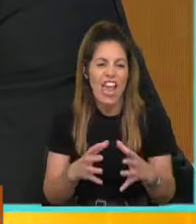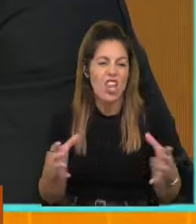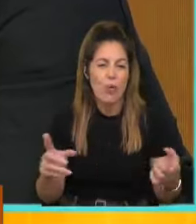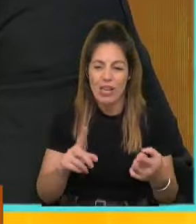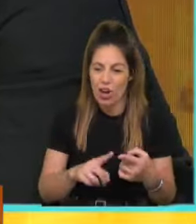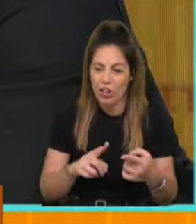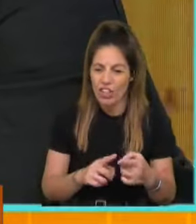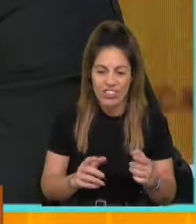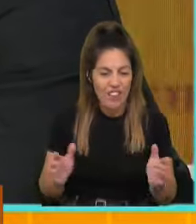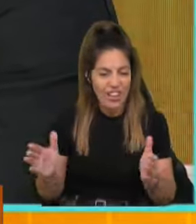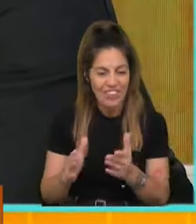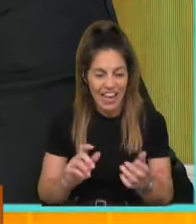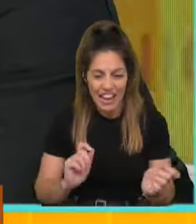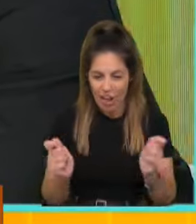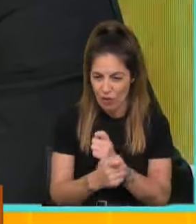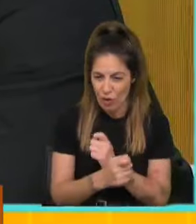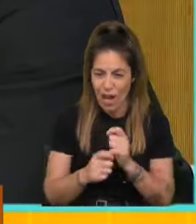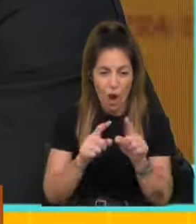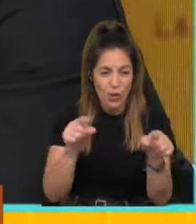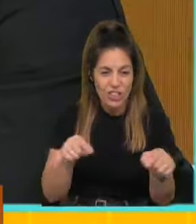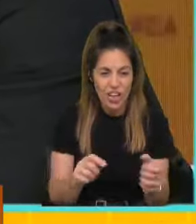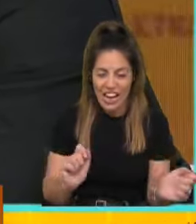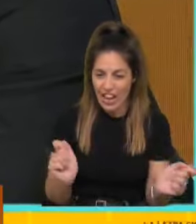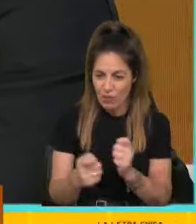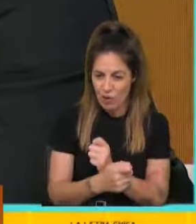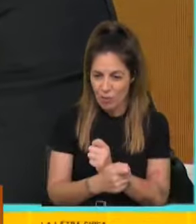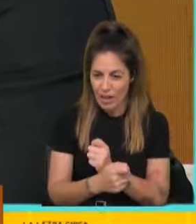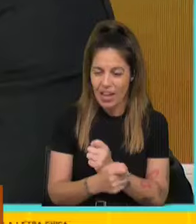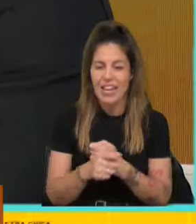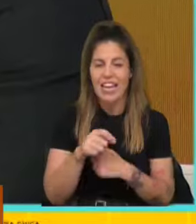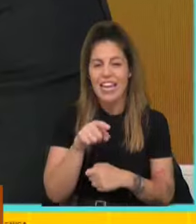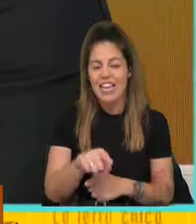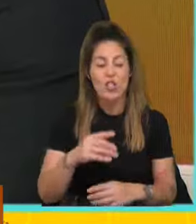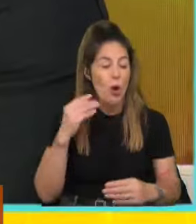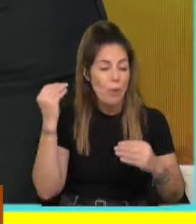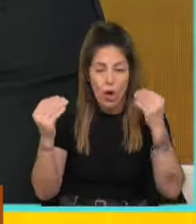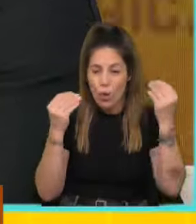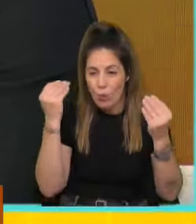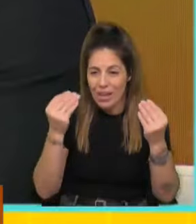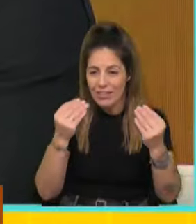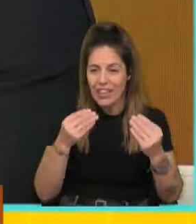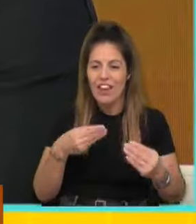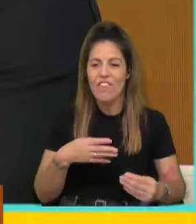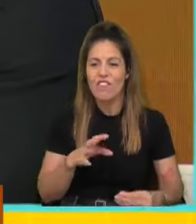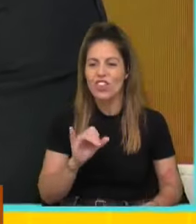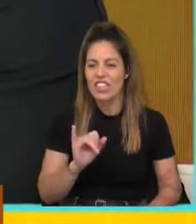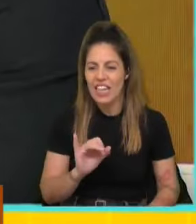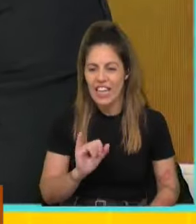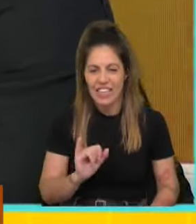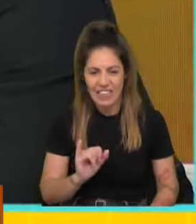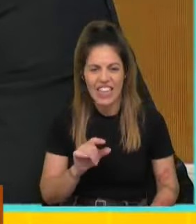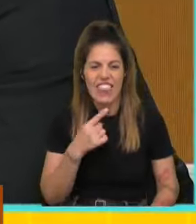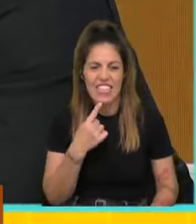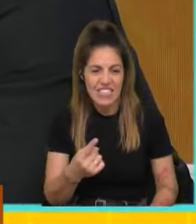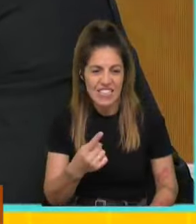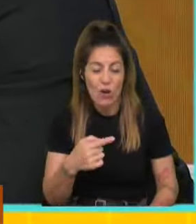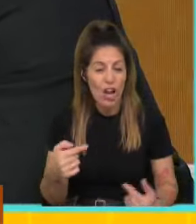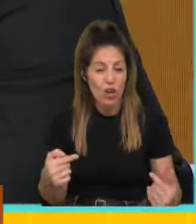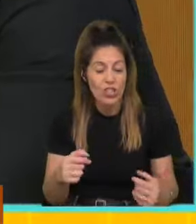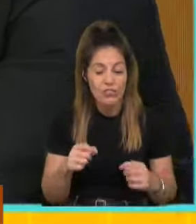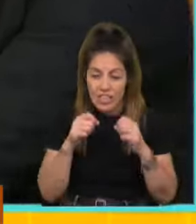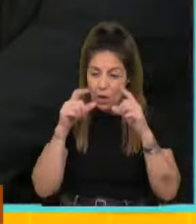enfrentar la reforma cuestionar la reforma y a mí me parece que eso es preocupante porque botinelli decía una cosa que nos tiene que llamar atención la